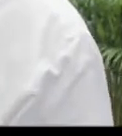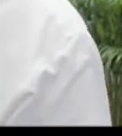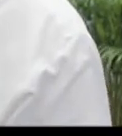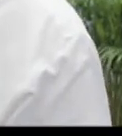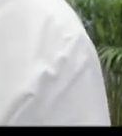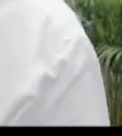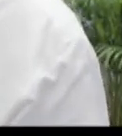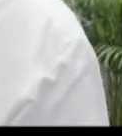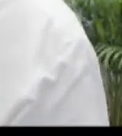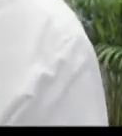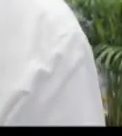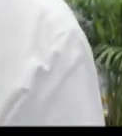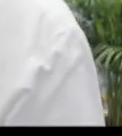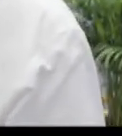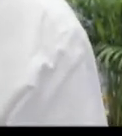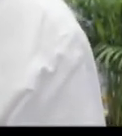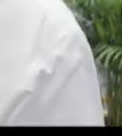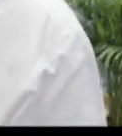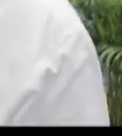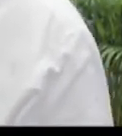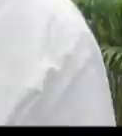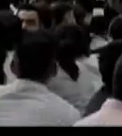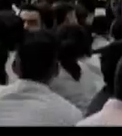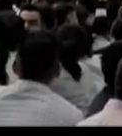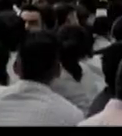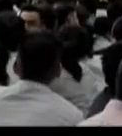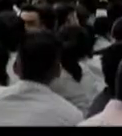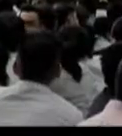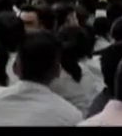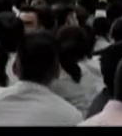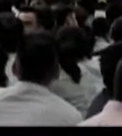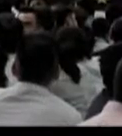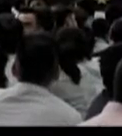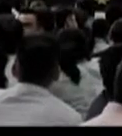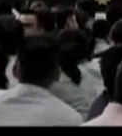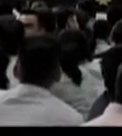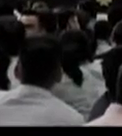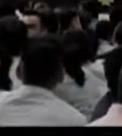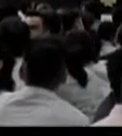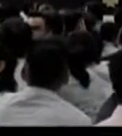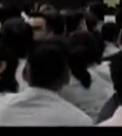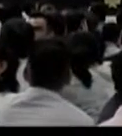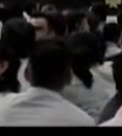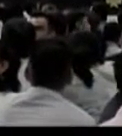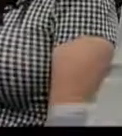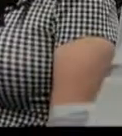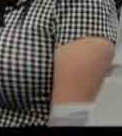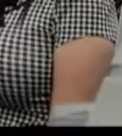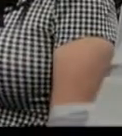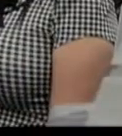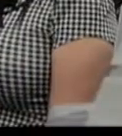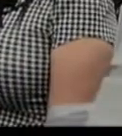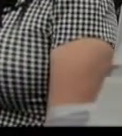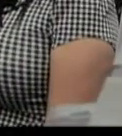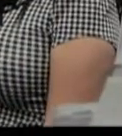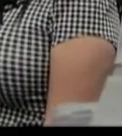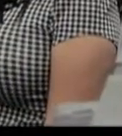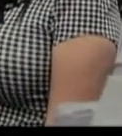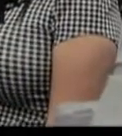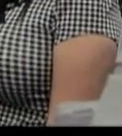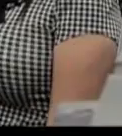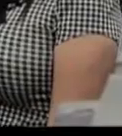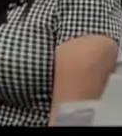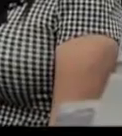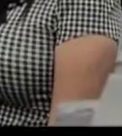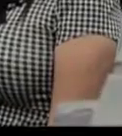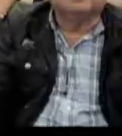puedan estar acorde con los tiempos actuales. Durante la sesión del foro número 30, los docentes de Sinaloa destacaron la pertinencia